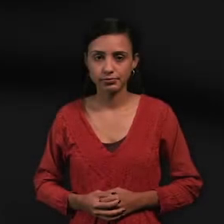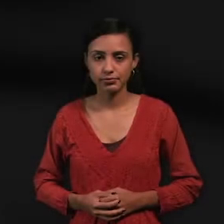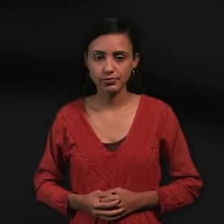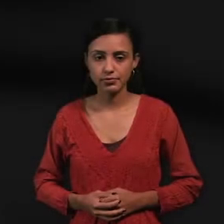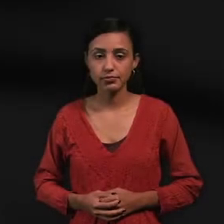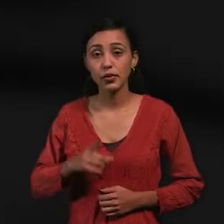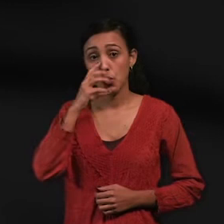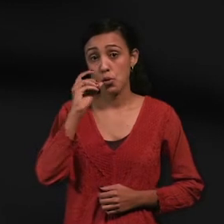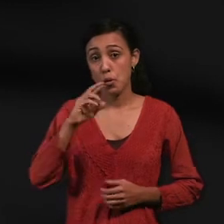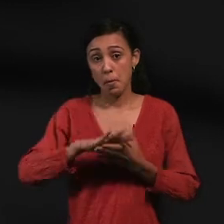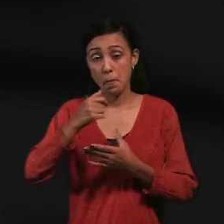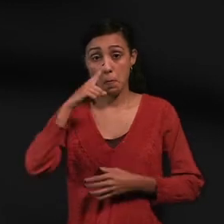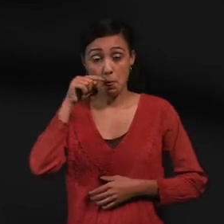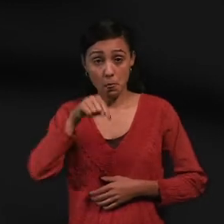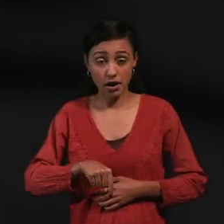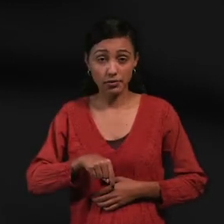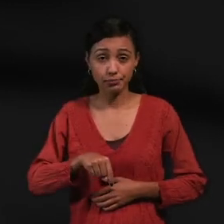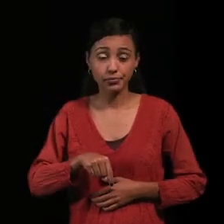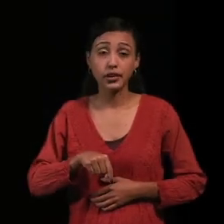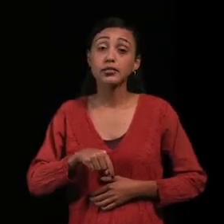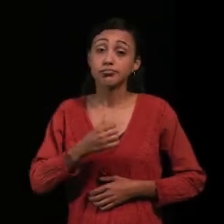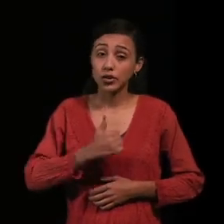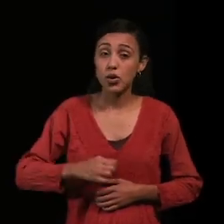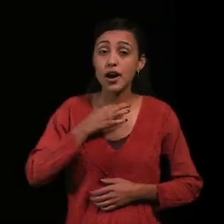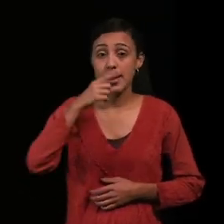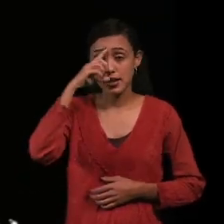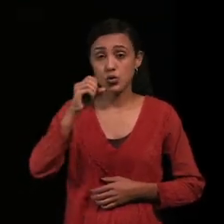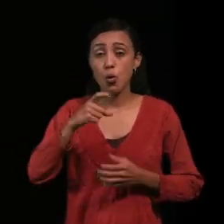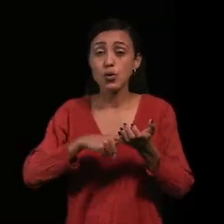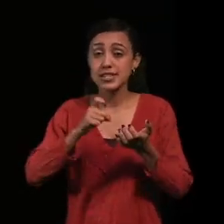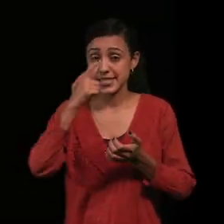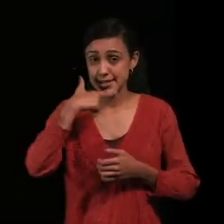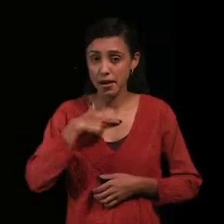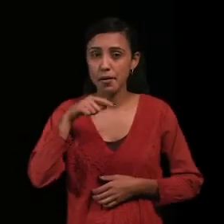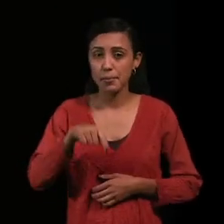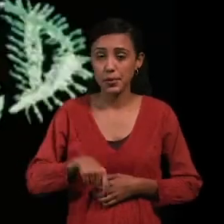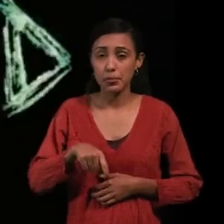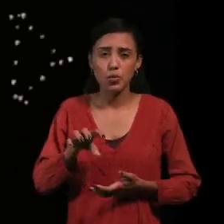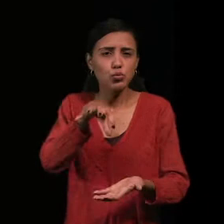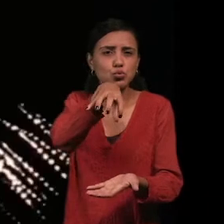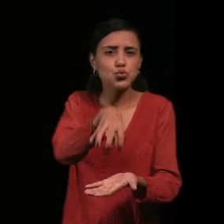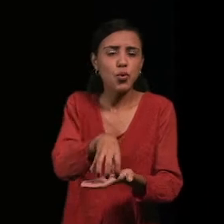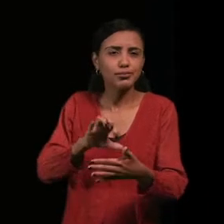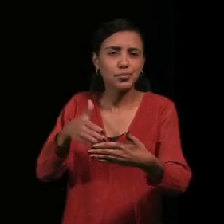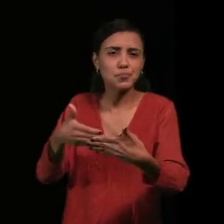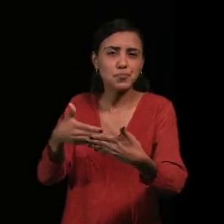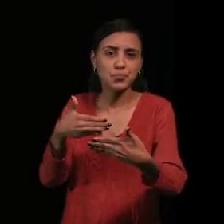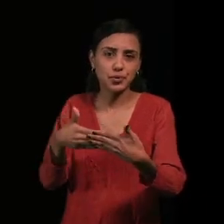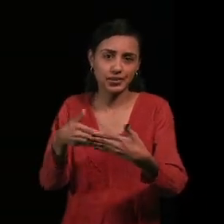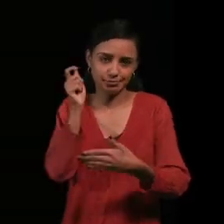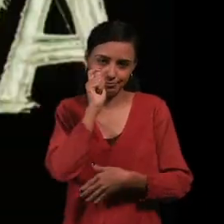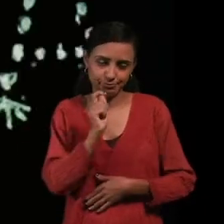Norman McLaren, aunque de origen escocés, realizó la mayor parte de su obra en los estudios de la National Film Board of Canada.